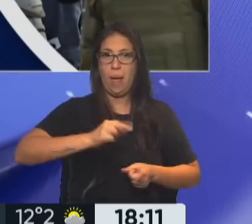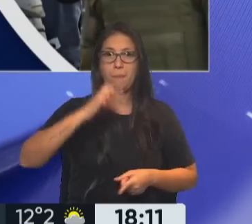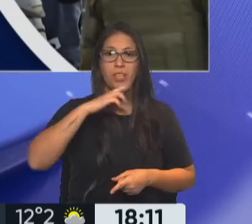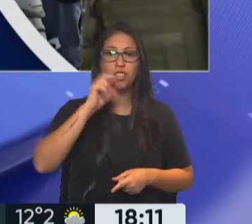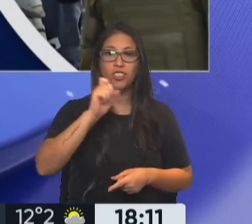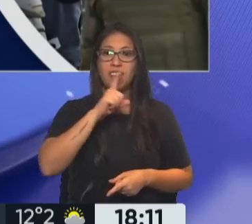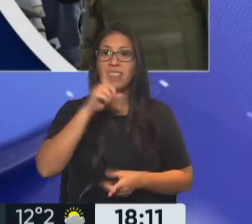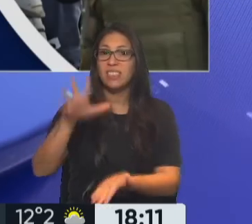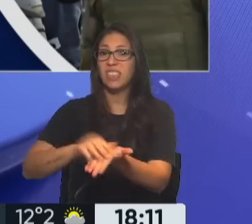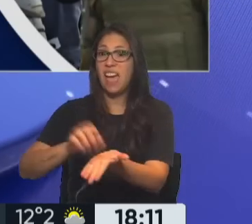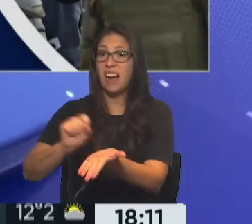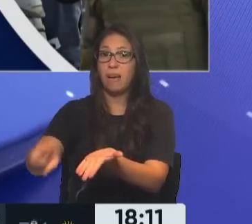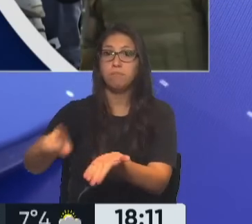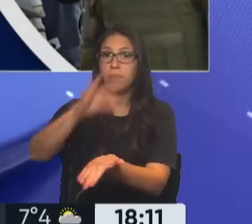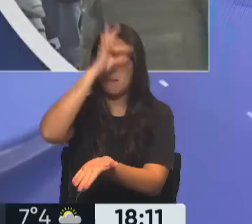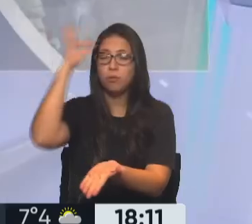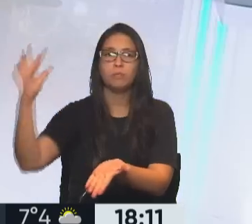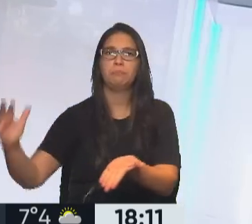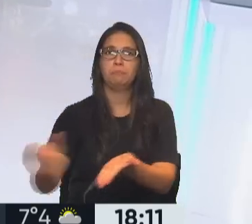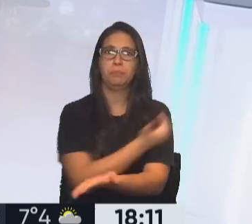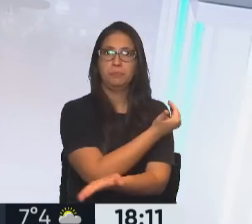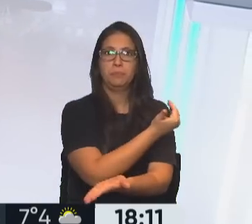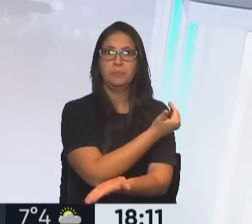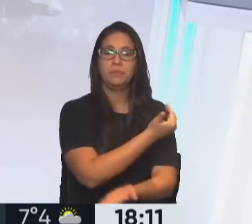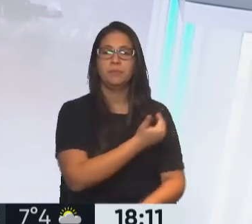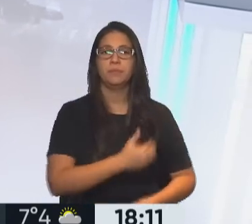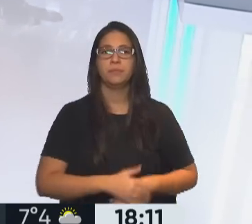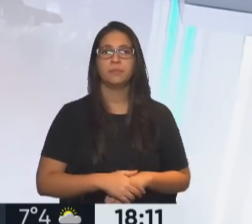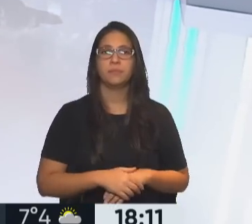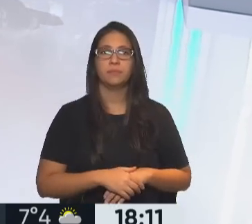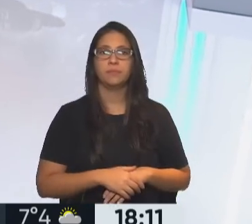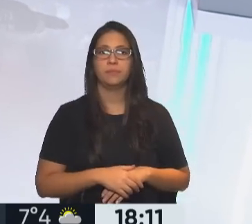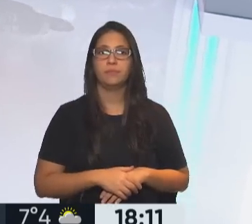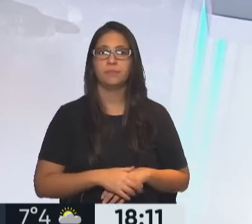reexpropia tierras mapuches. Seguimos avanzando en los años.